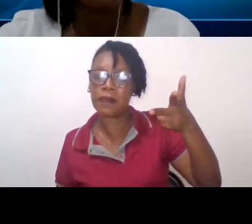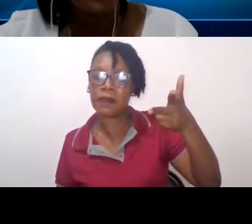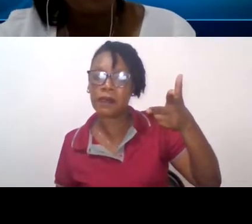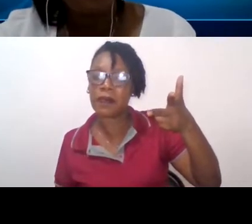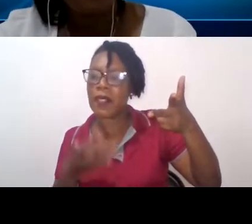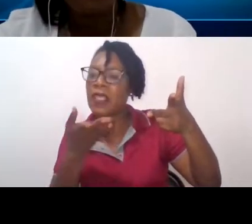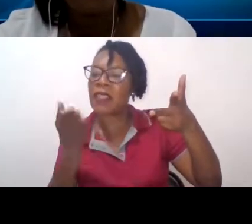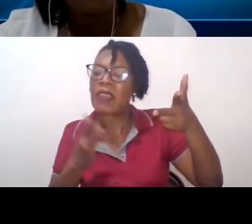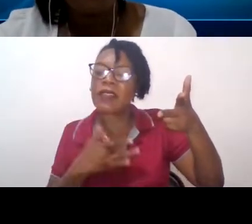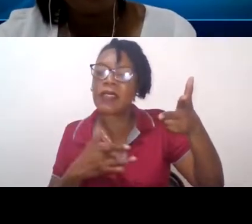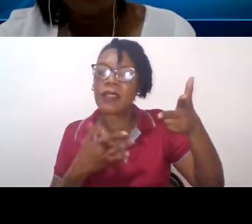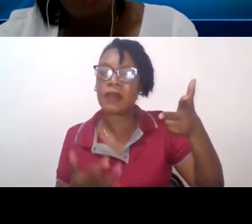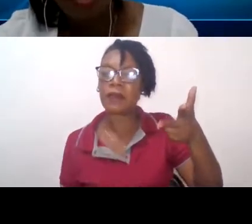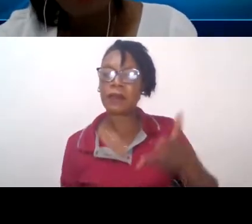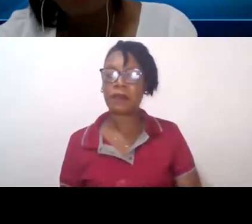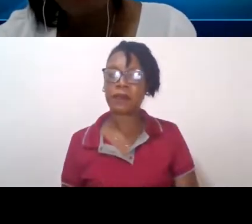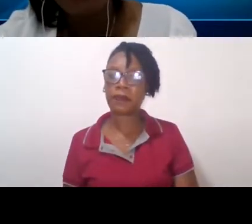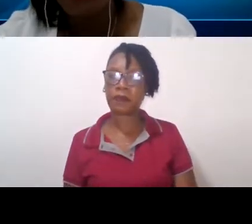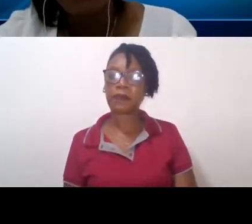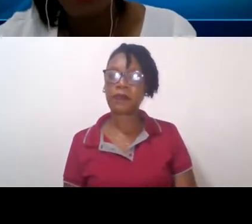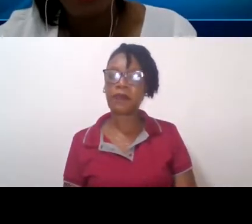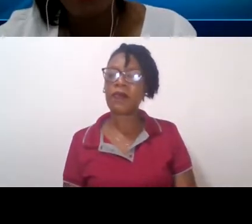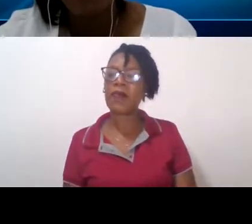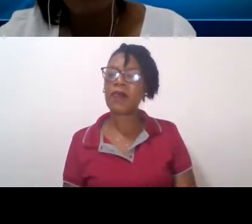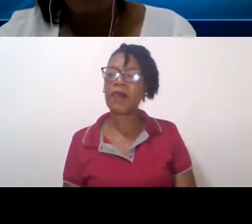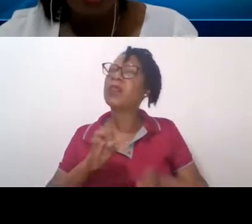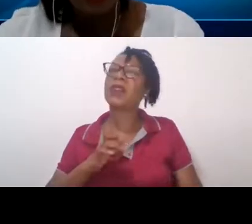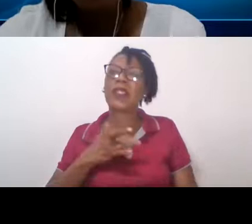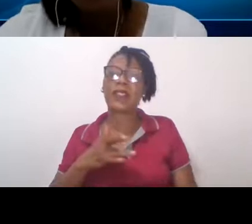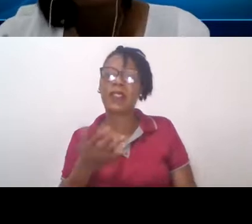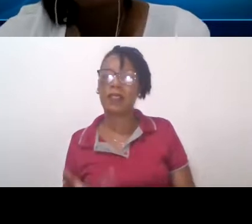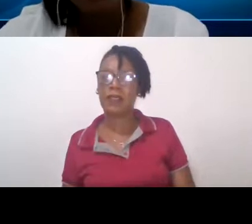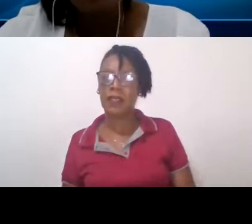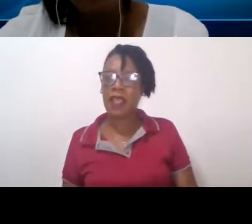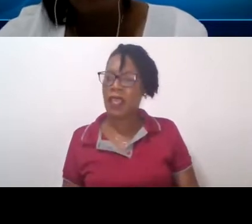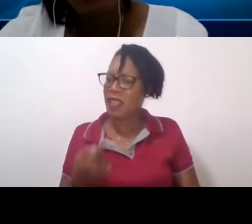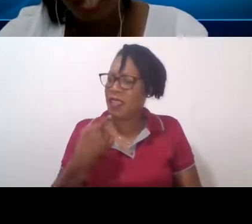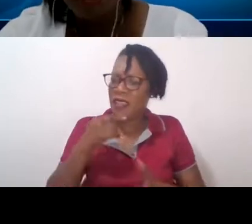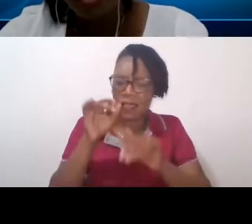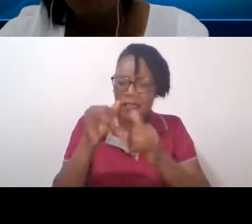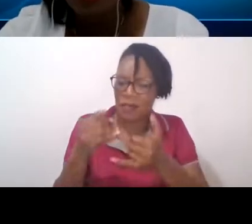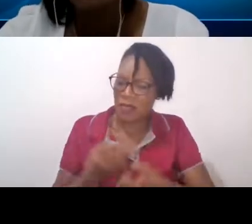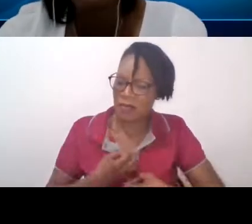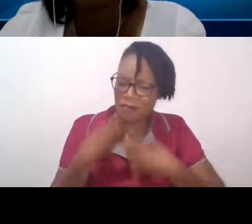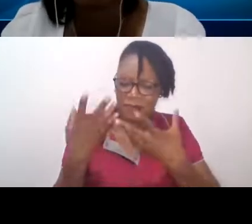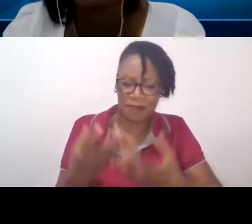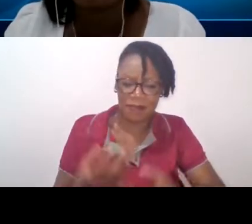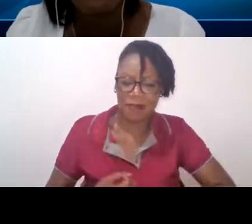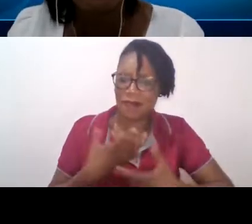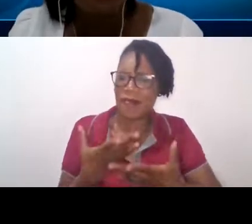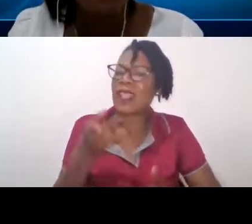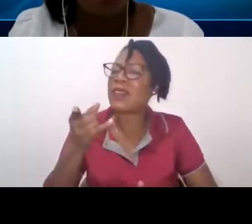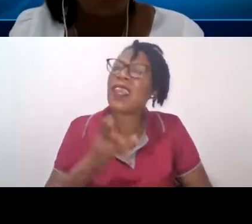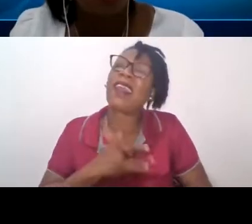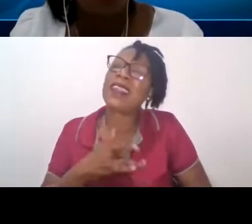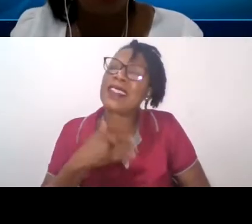que ustedes sienten? ¿Qué es esa emoción que se generó? Y dejemos que se expresen, o sea, exprésenme qué es lo que usted